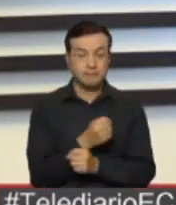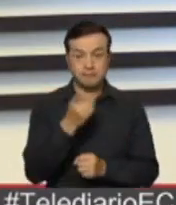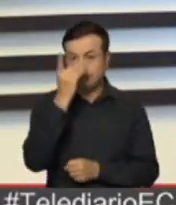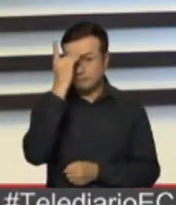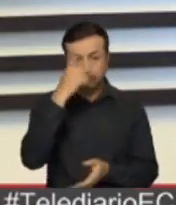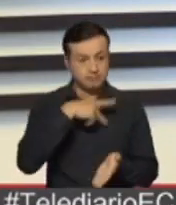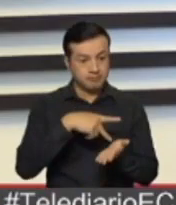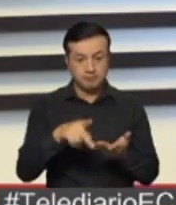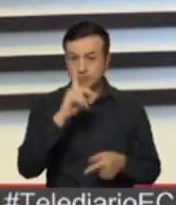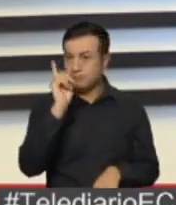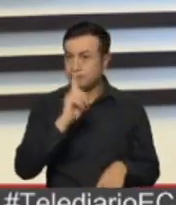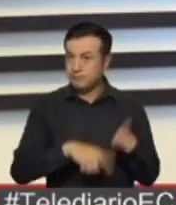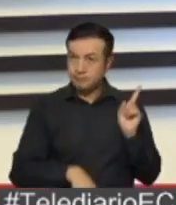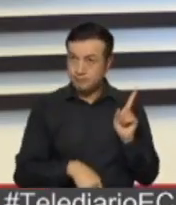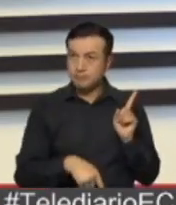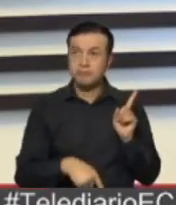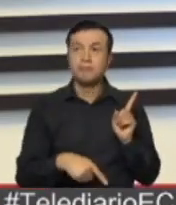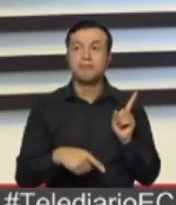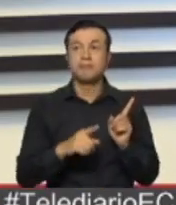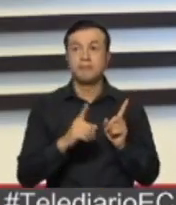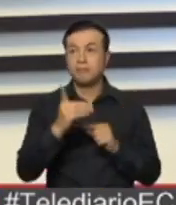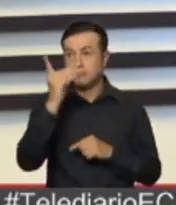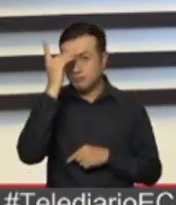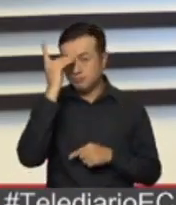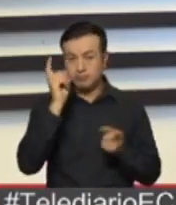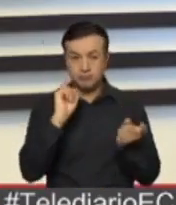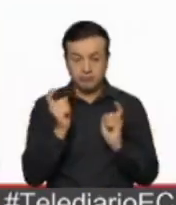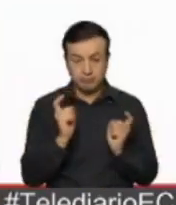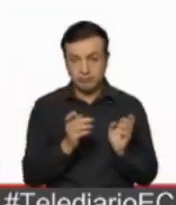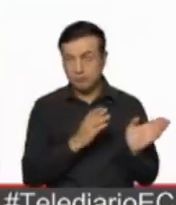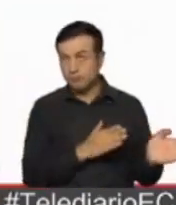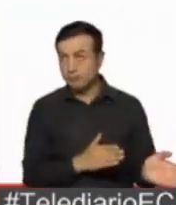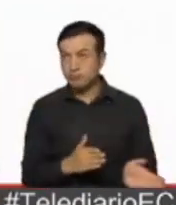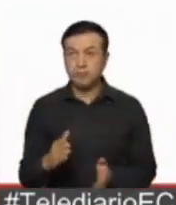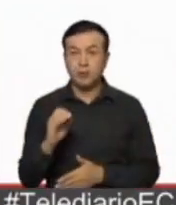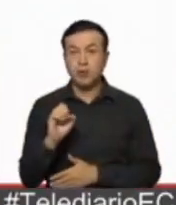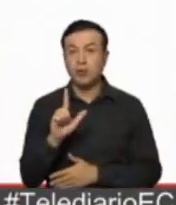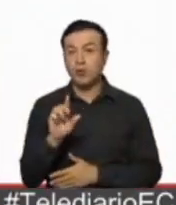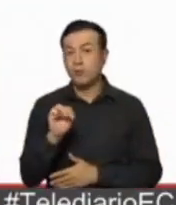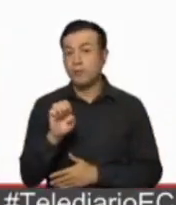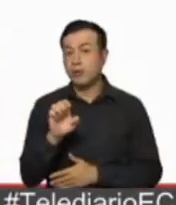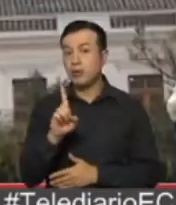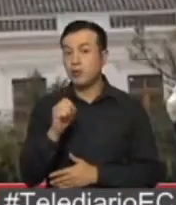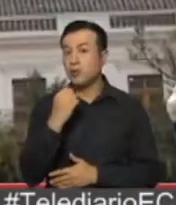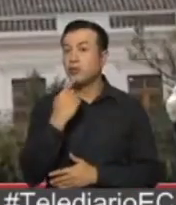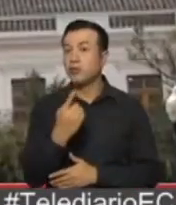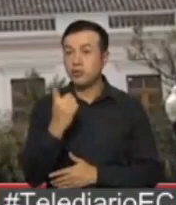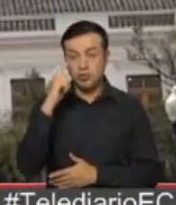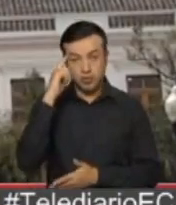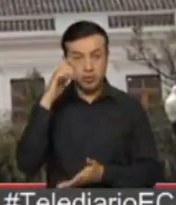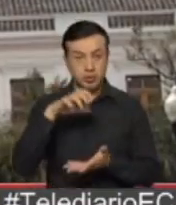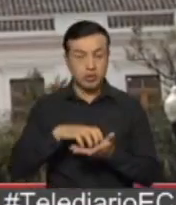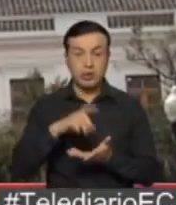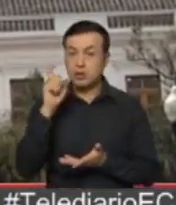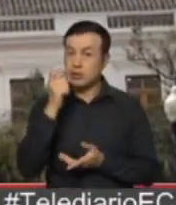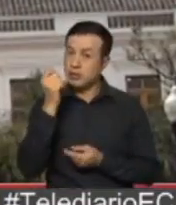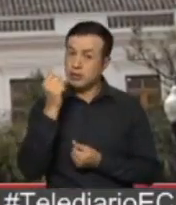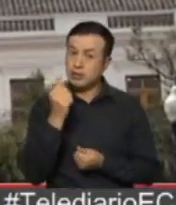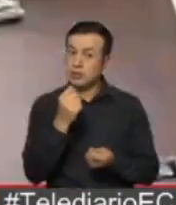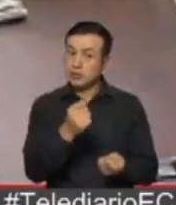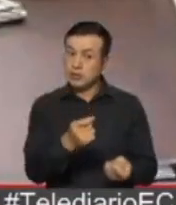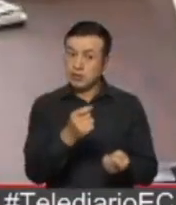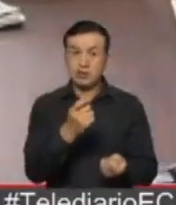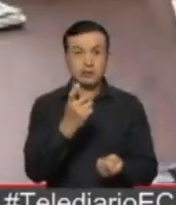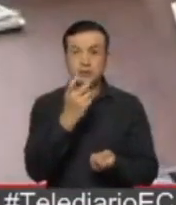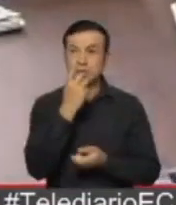seamos renunciar al menos mencionó que además del gobierno debe reducir el gasto corriente y también